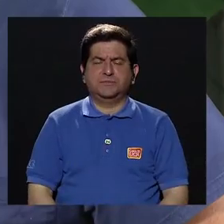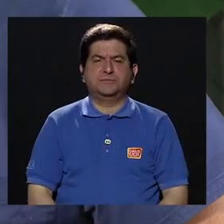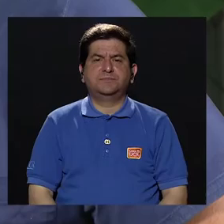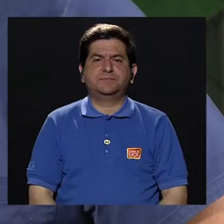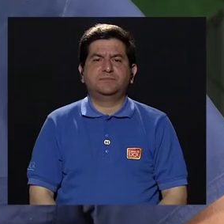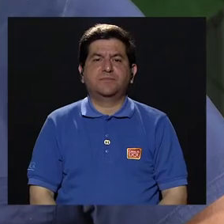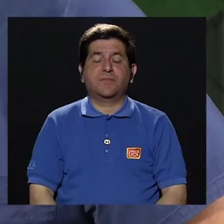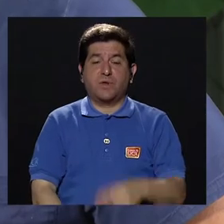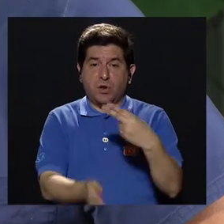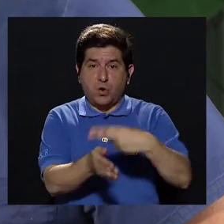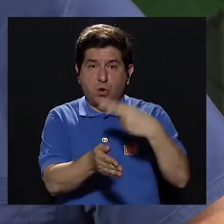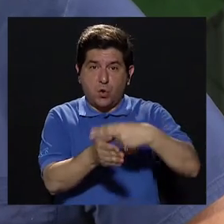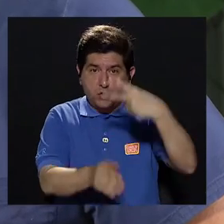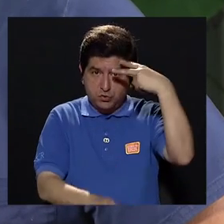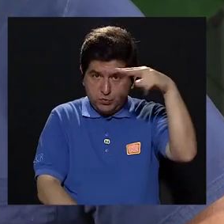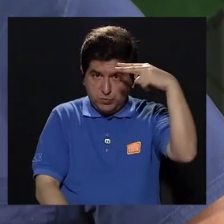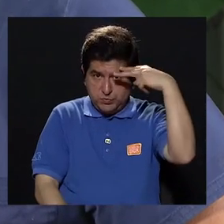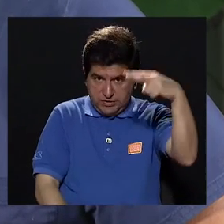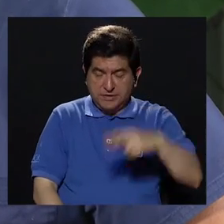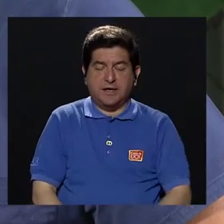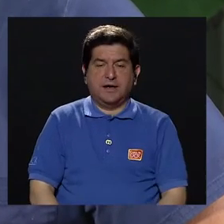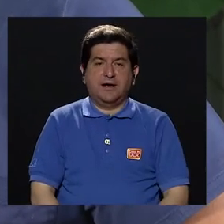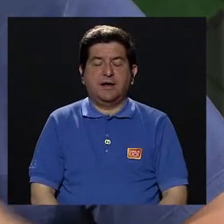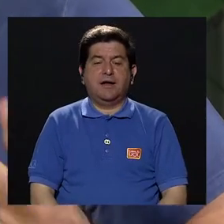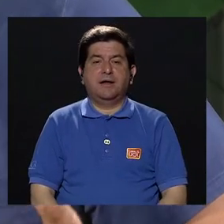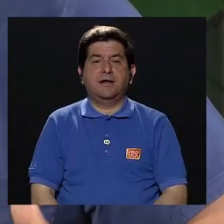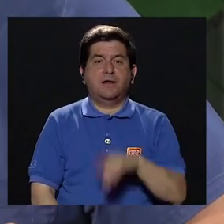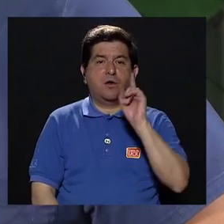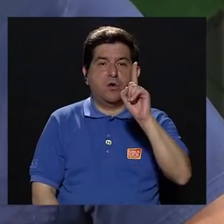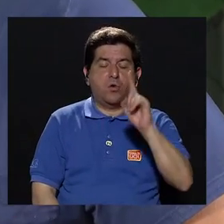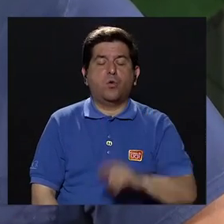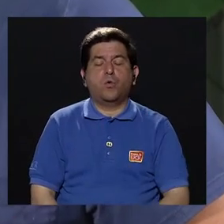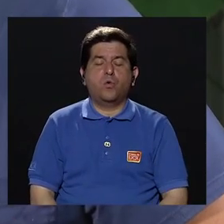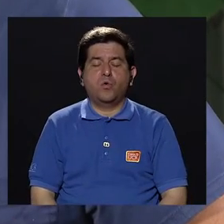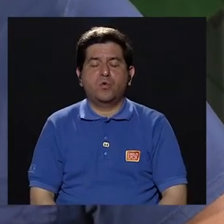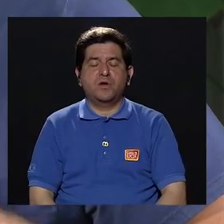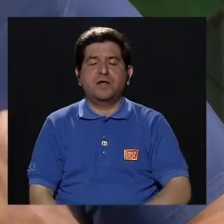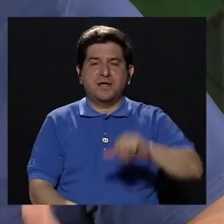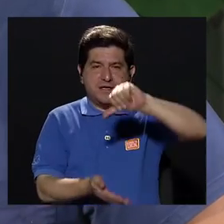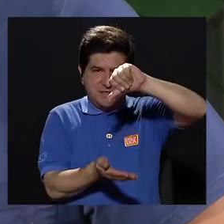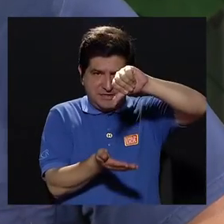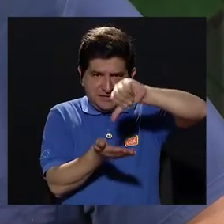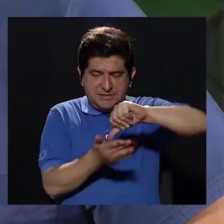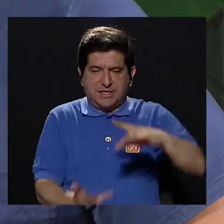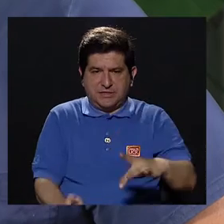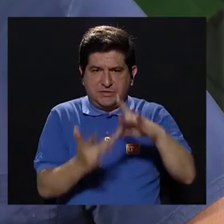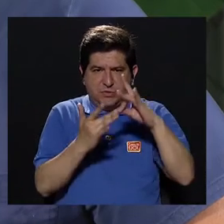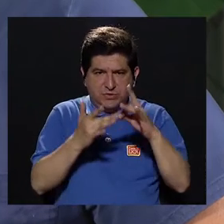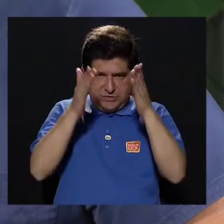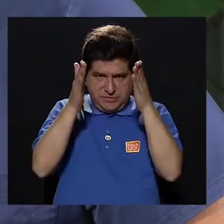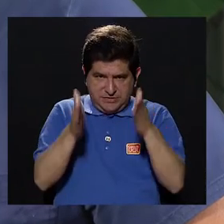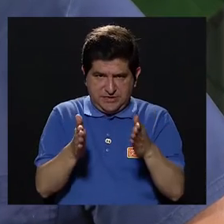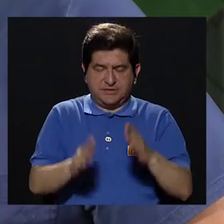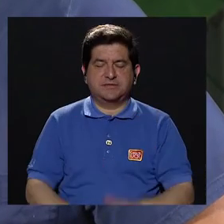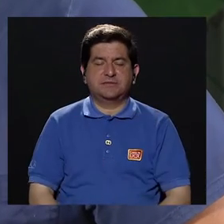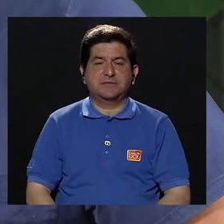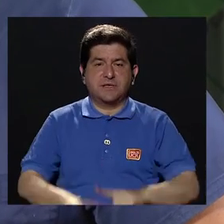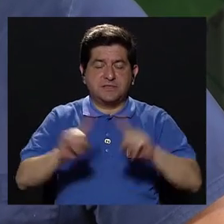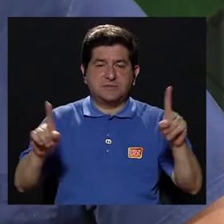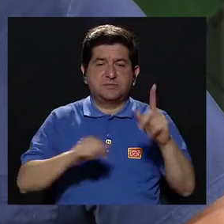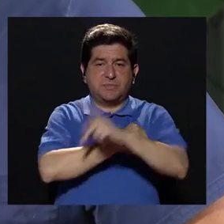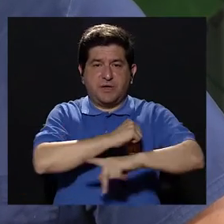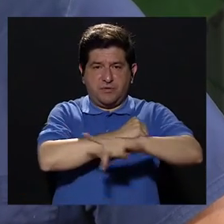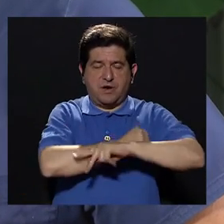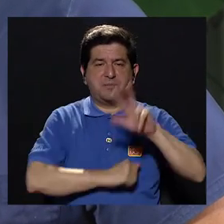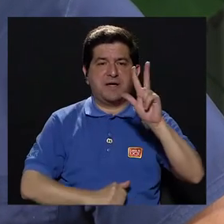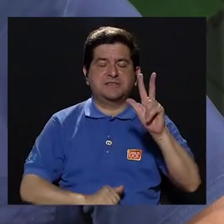cómo es el? Bueno, el Hospital México es un centro de especialidades, pero en el país